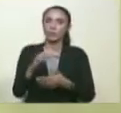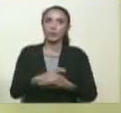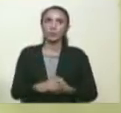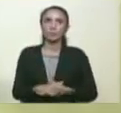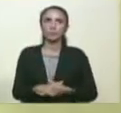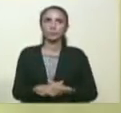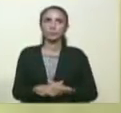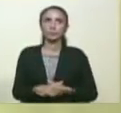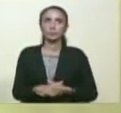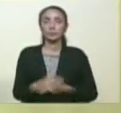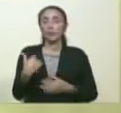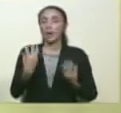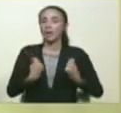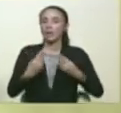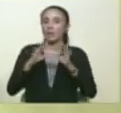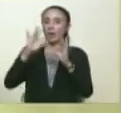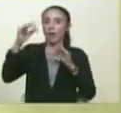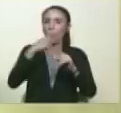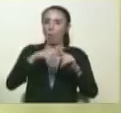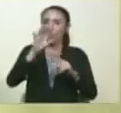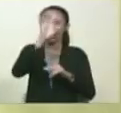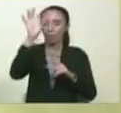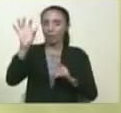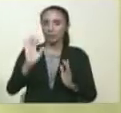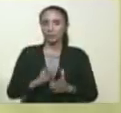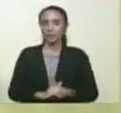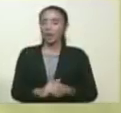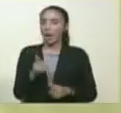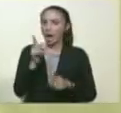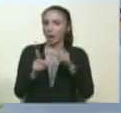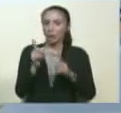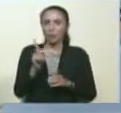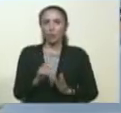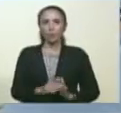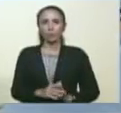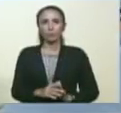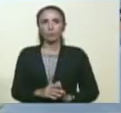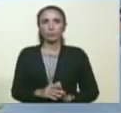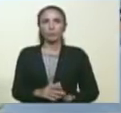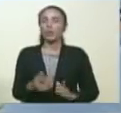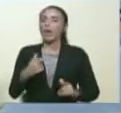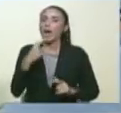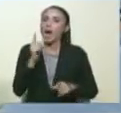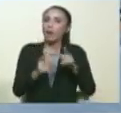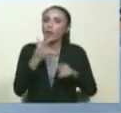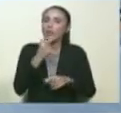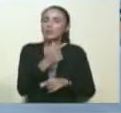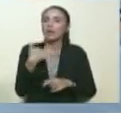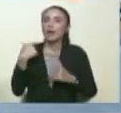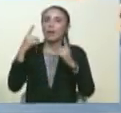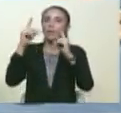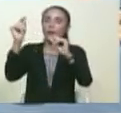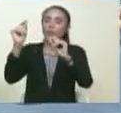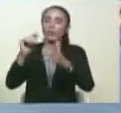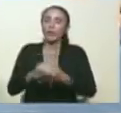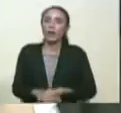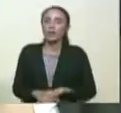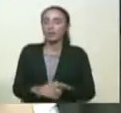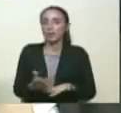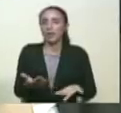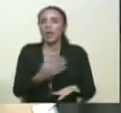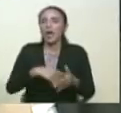en el exterior. Sí, algunos se ofendieron porque yo dije que algunos se iban a lavar poceta. Pido perdón si se